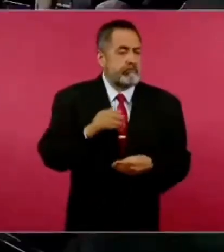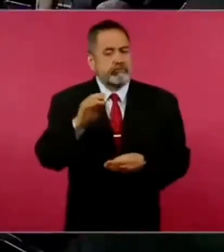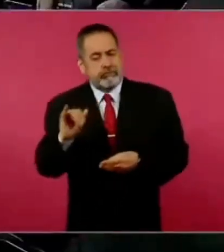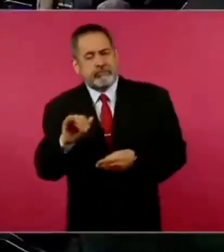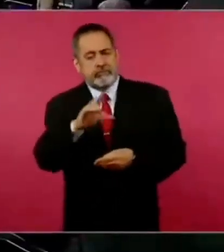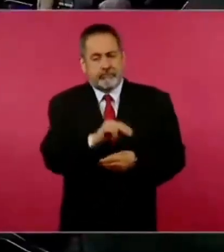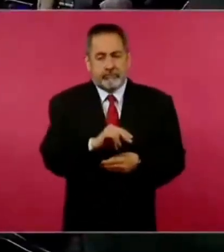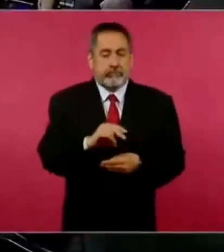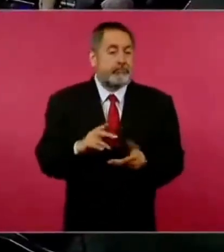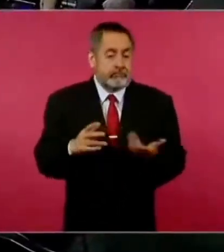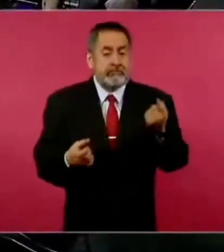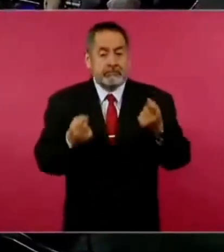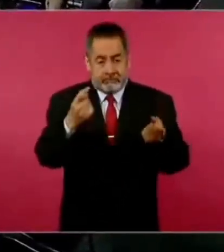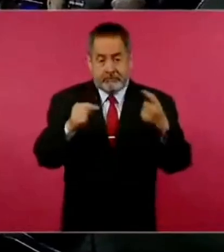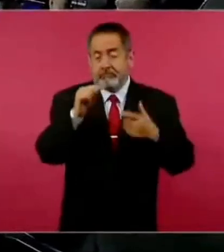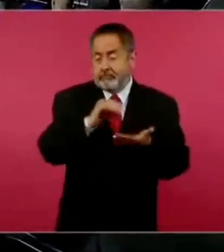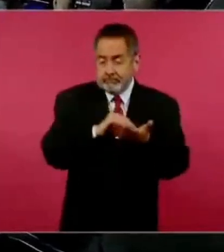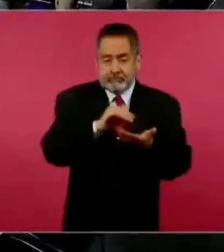consultar.